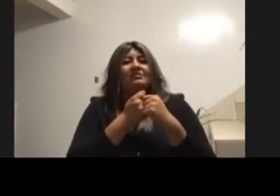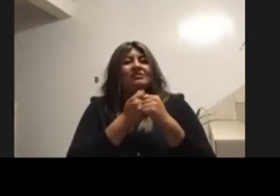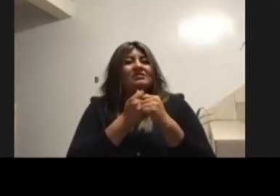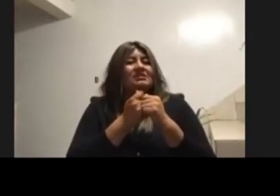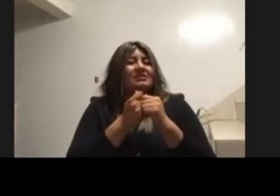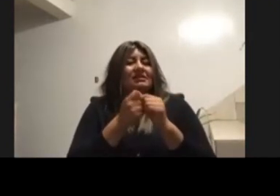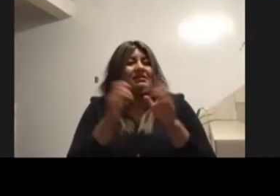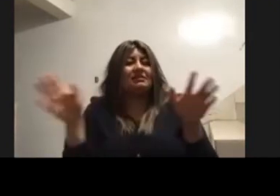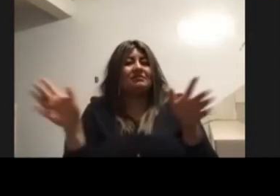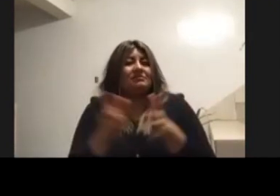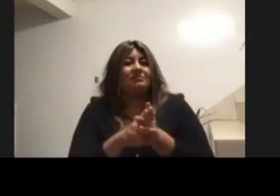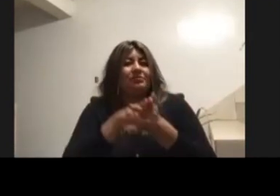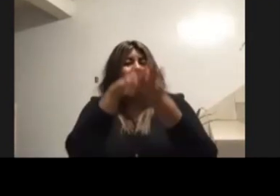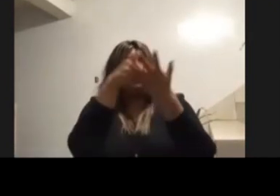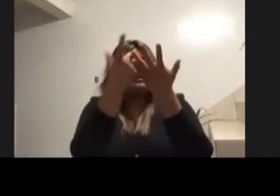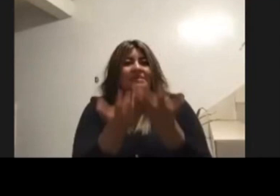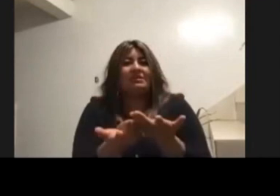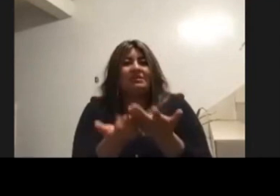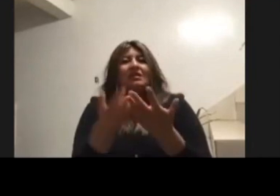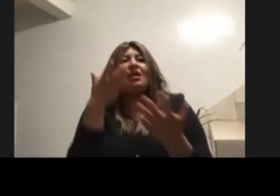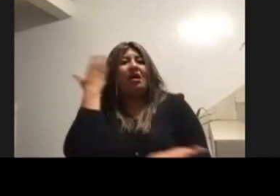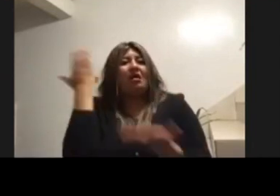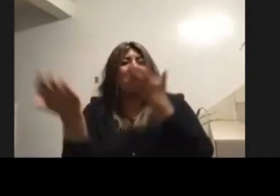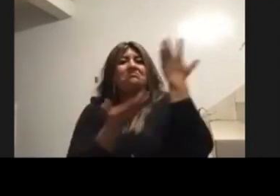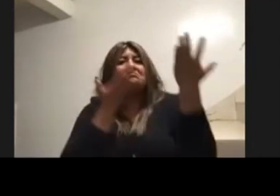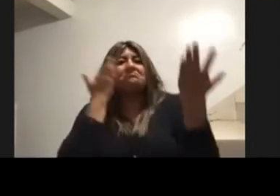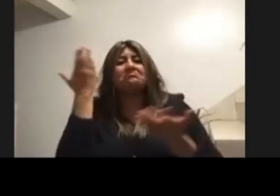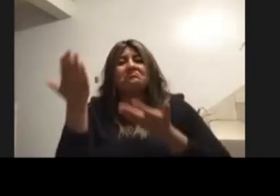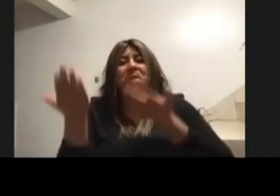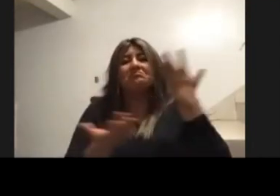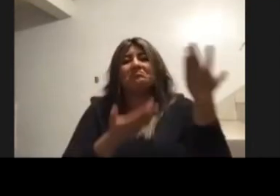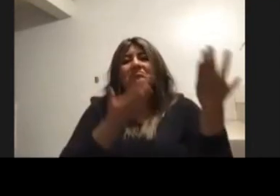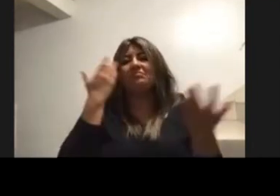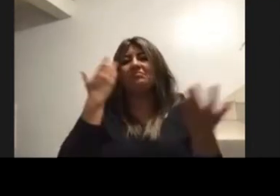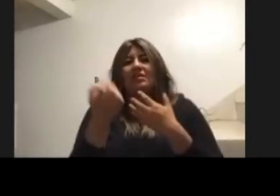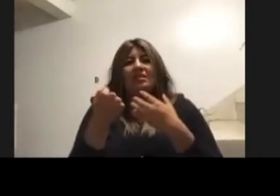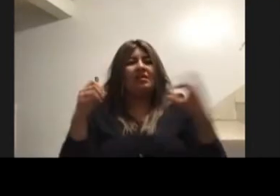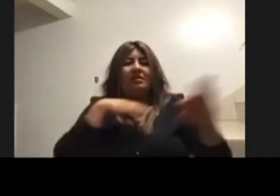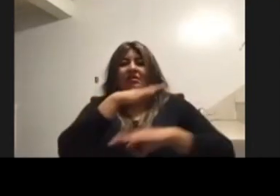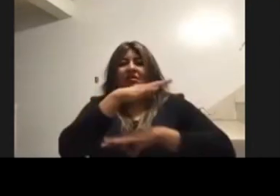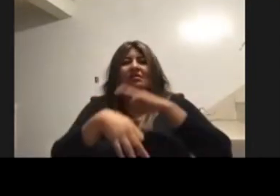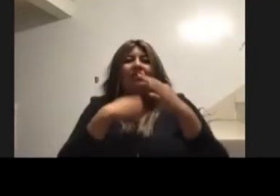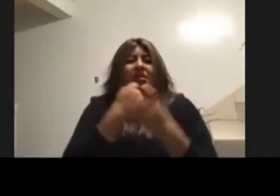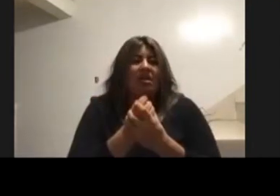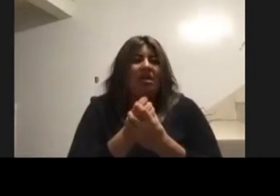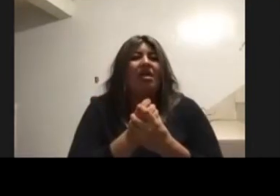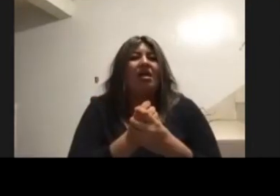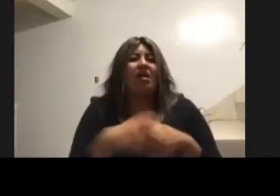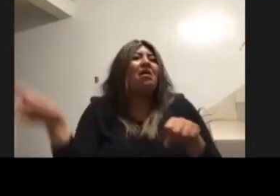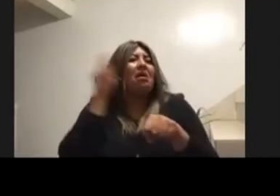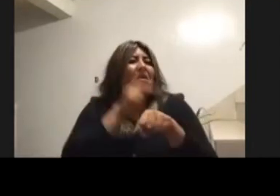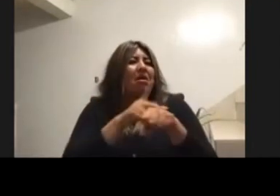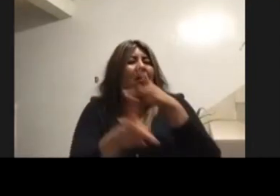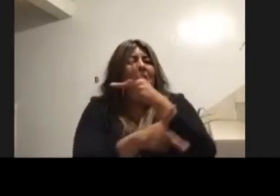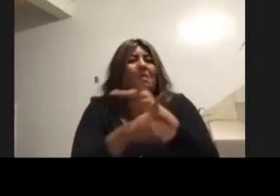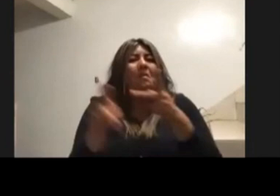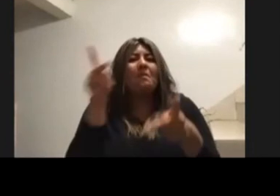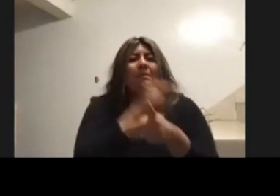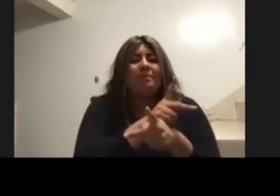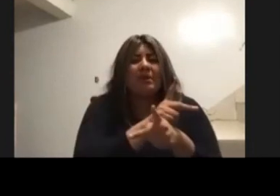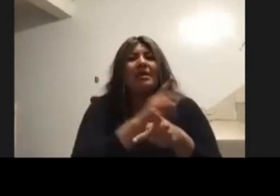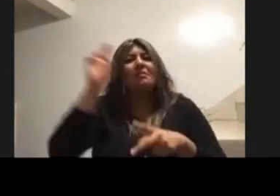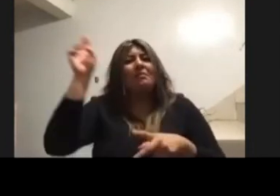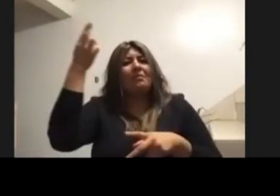y seguramente no solo los de básica, los de media superior y seguramente los de también algunas o muchas carreras de